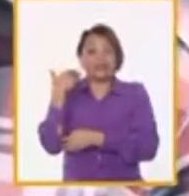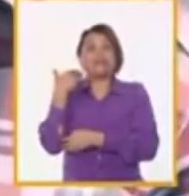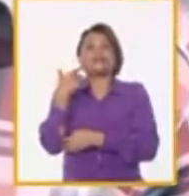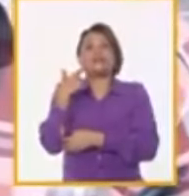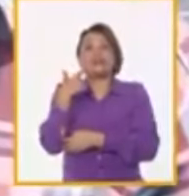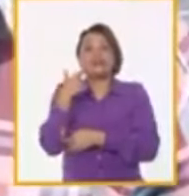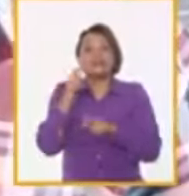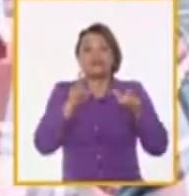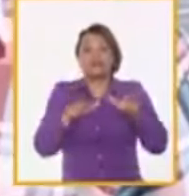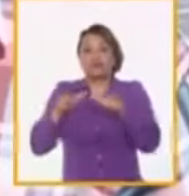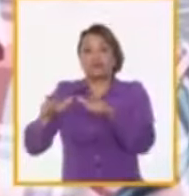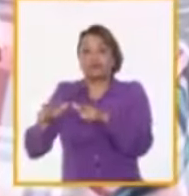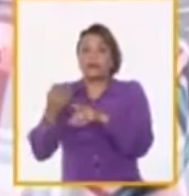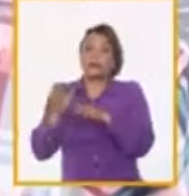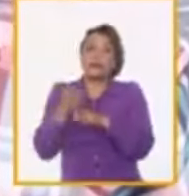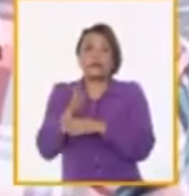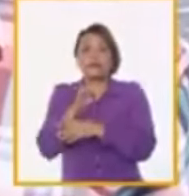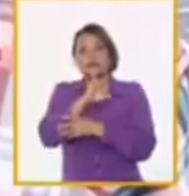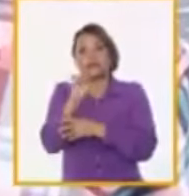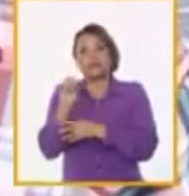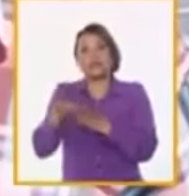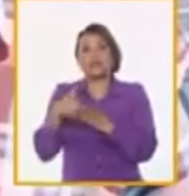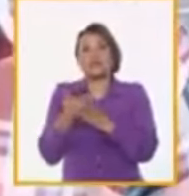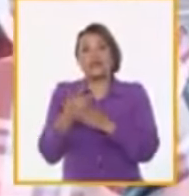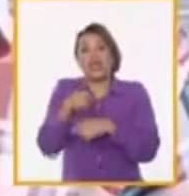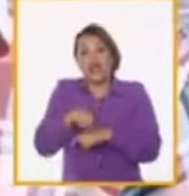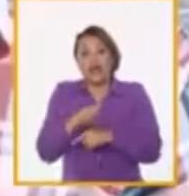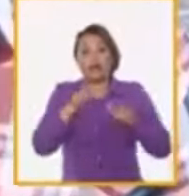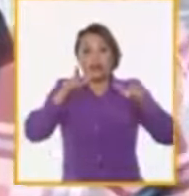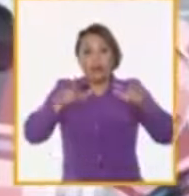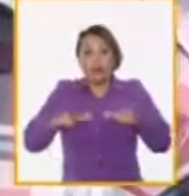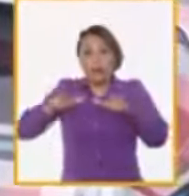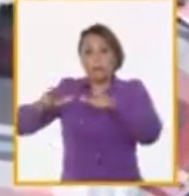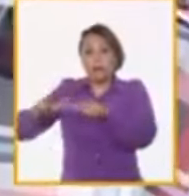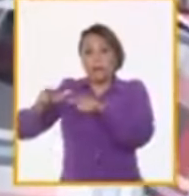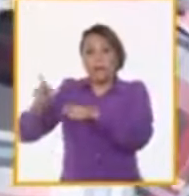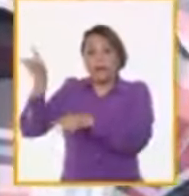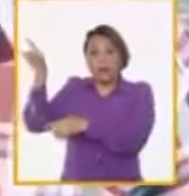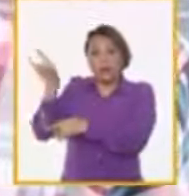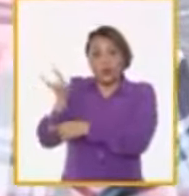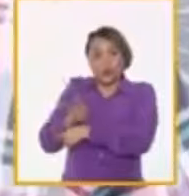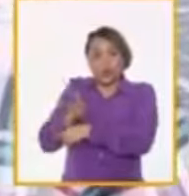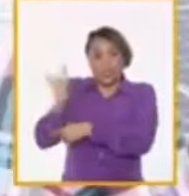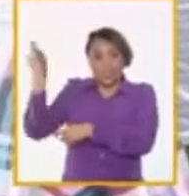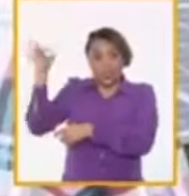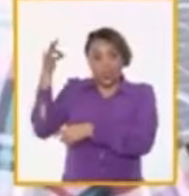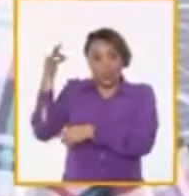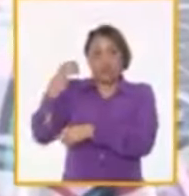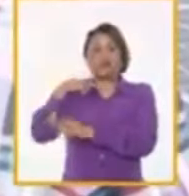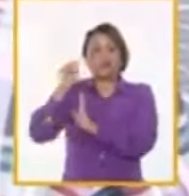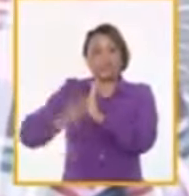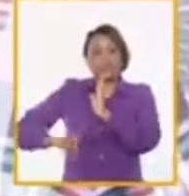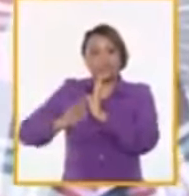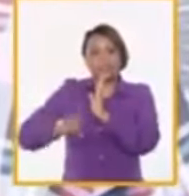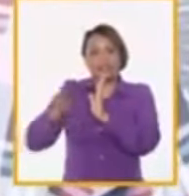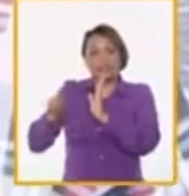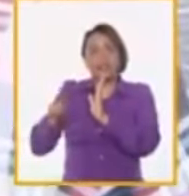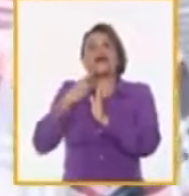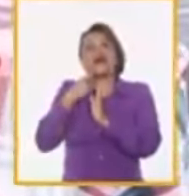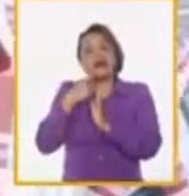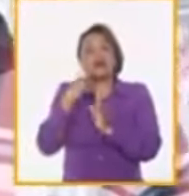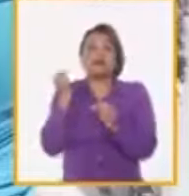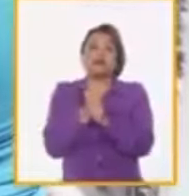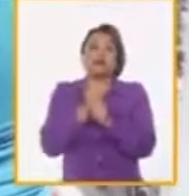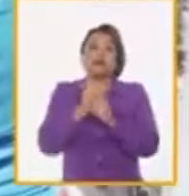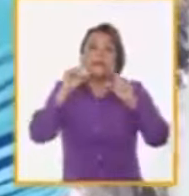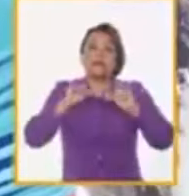paneles solares estaba alrededor de los 60 días. ¿Sí? Ya con los paneles solares hemos ido disminuyendo los ciclos. Es decir, ya hemos trabajado con ciclos hasta menores